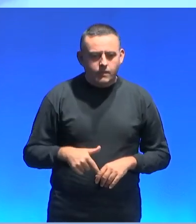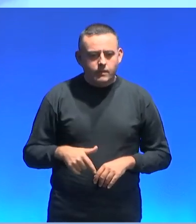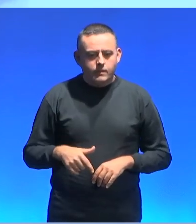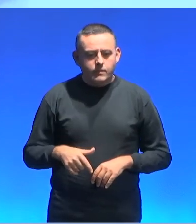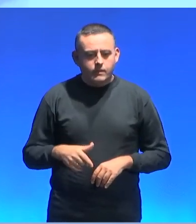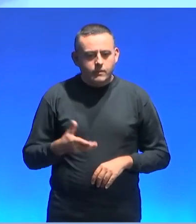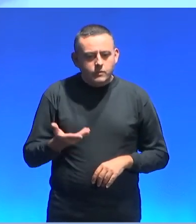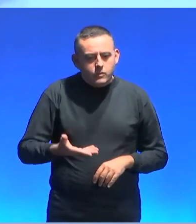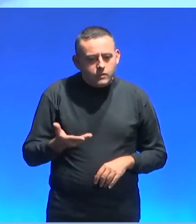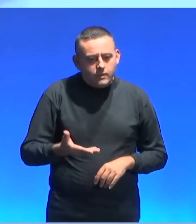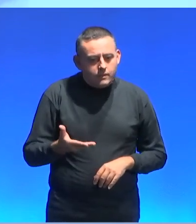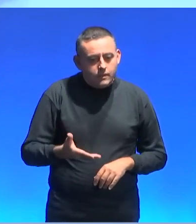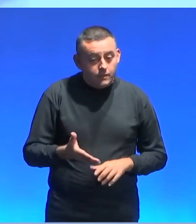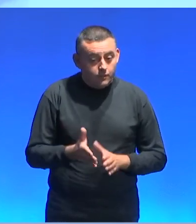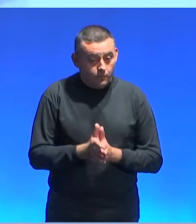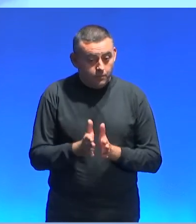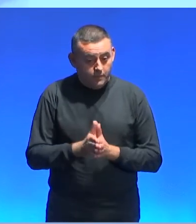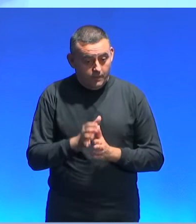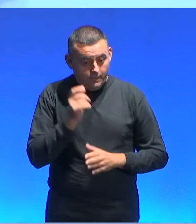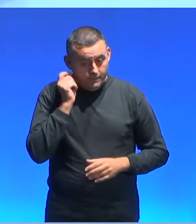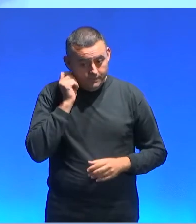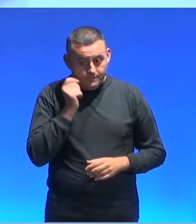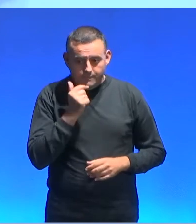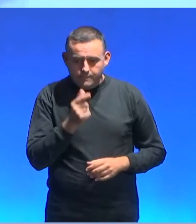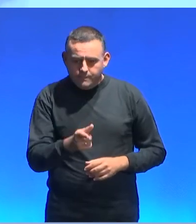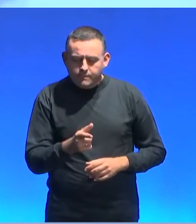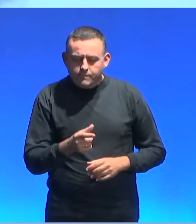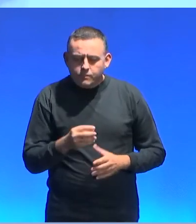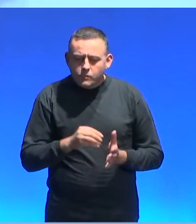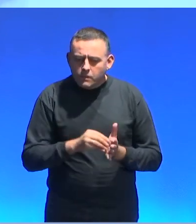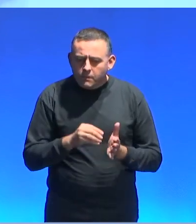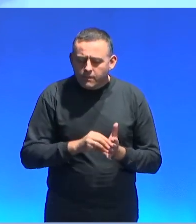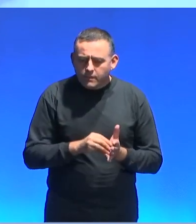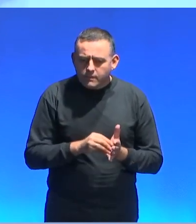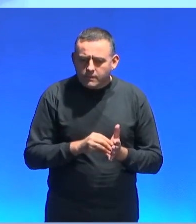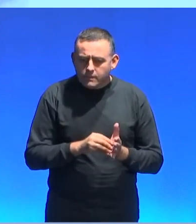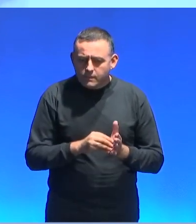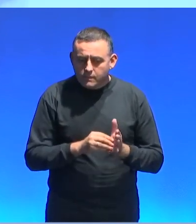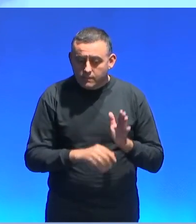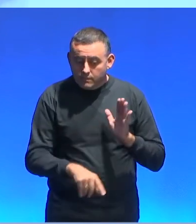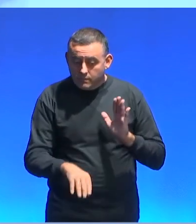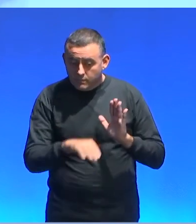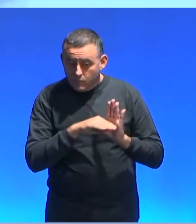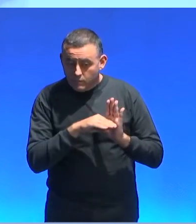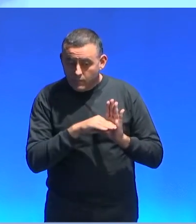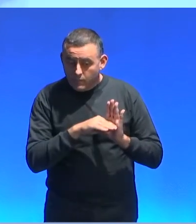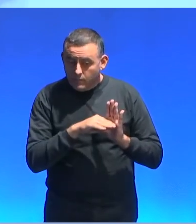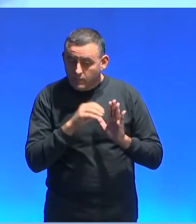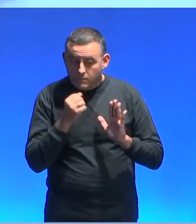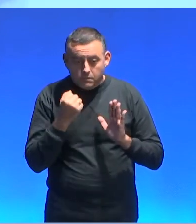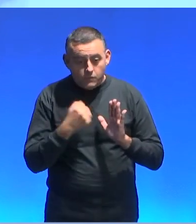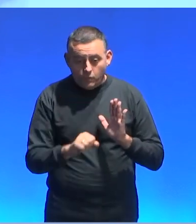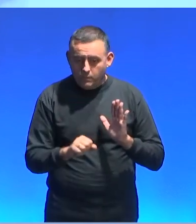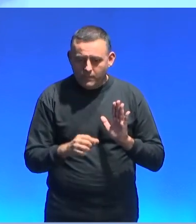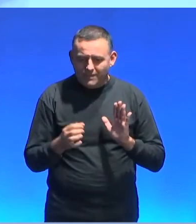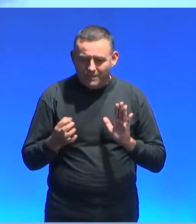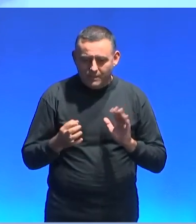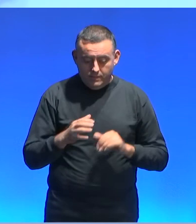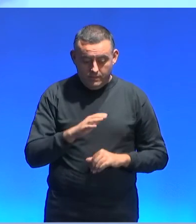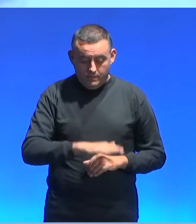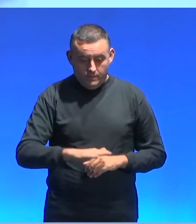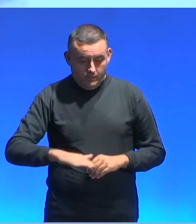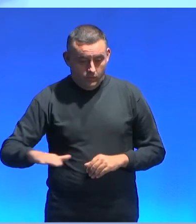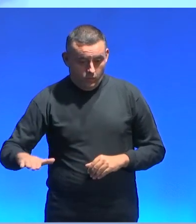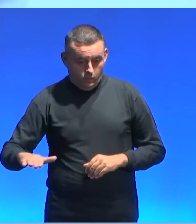invito a la reflexión sobre otra máxima que tampoco se cumple, y es que los niños y las niñas, lo dice la ley, son